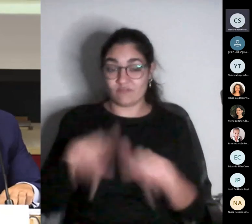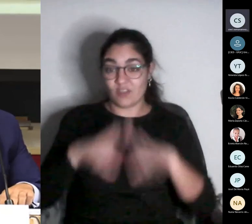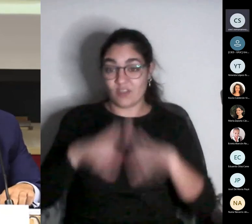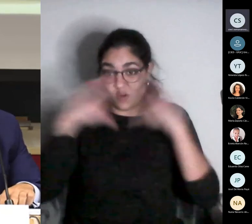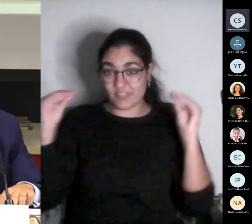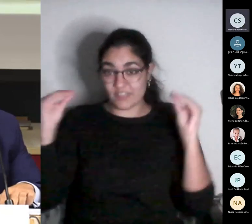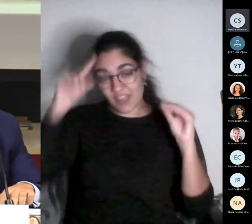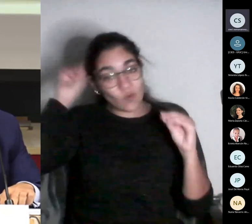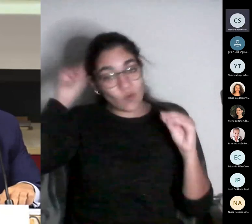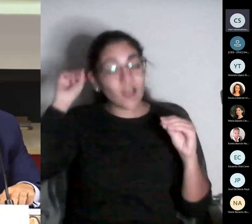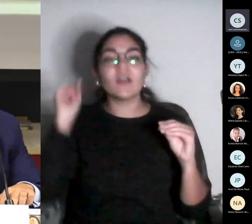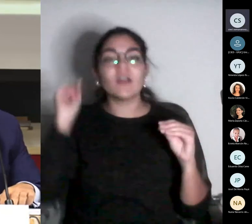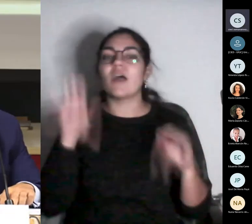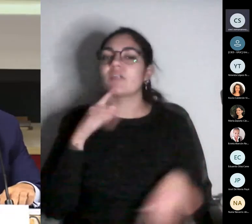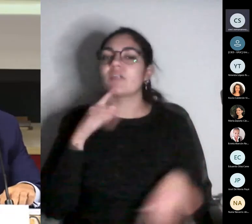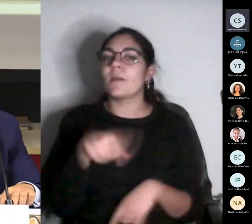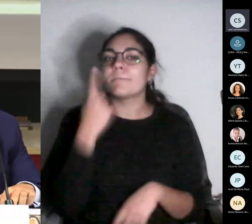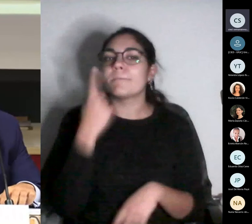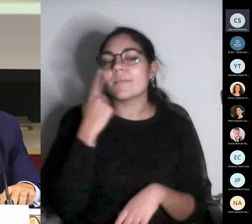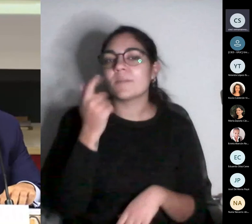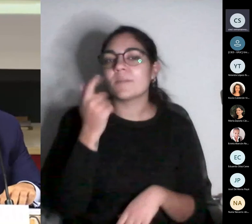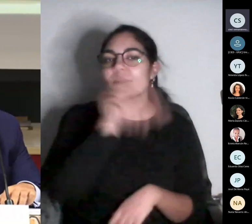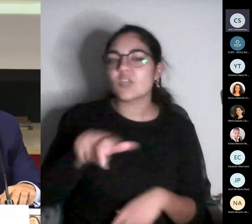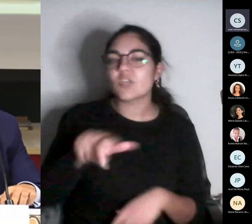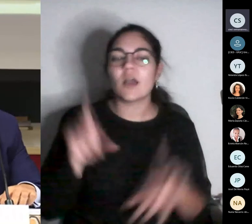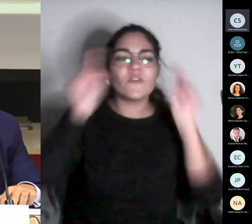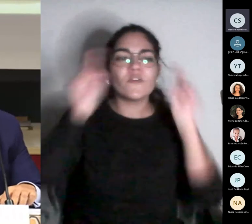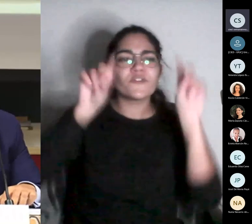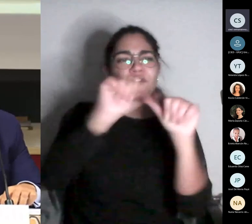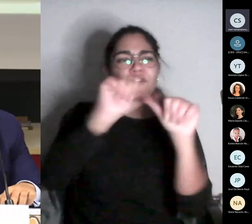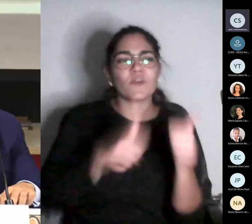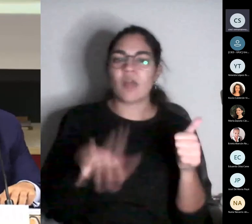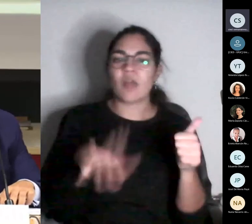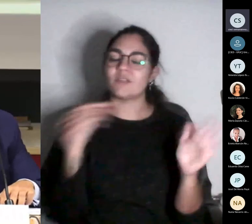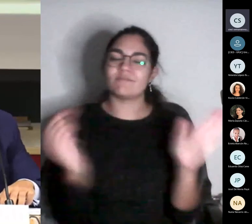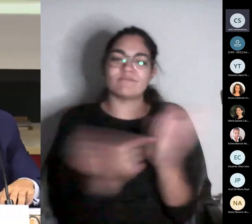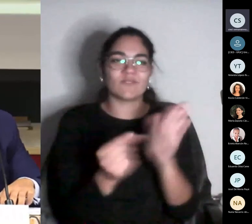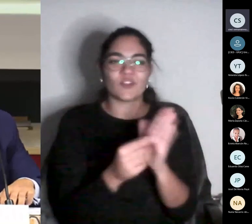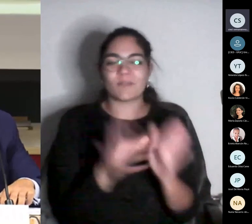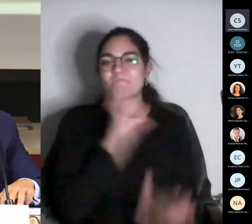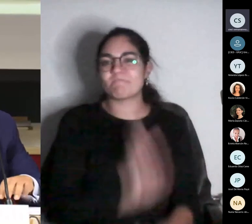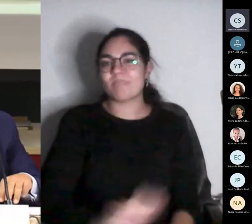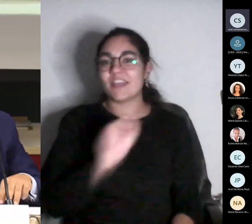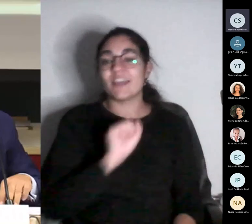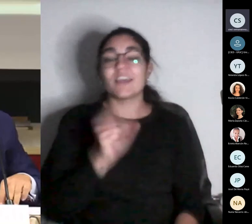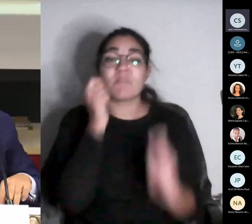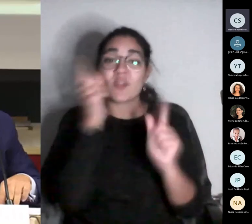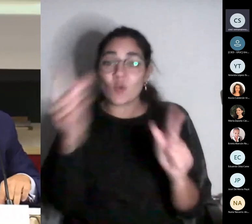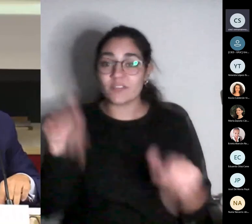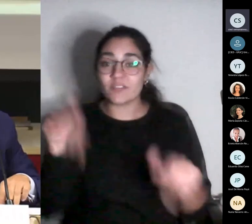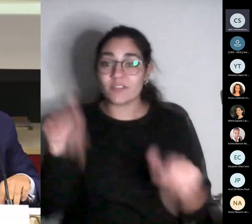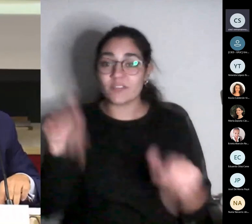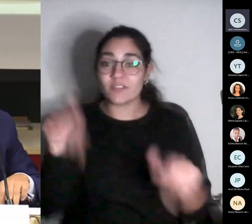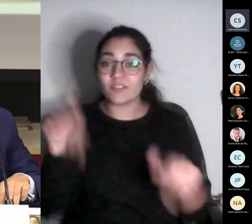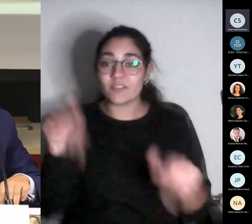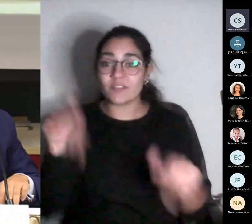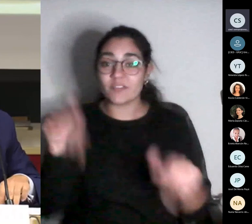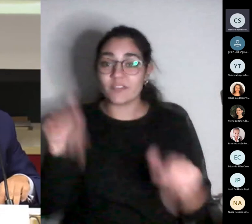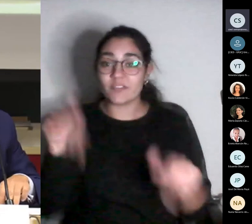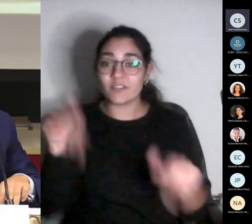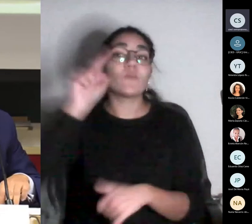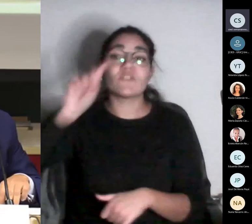Medimos quién la imparte de manera sobresaliente y se demuestra que tenemos docentes excepcionales. Y hoy os